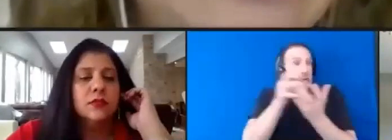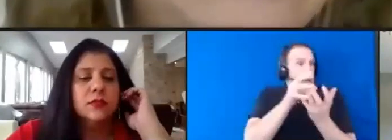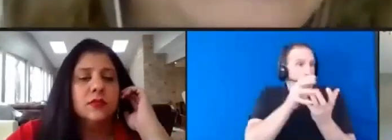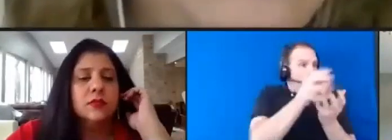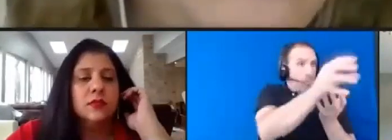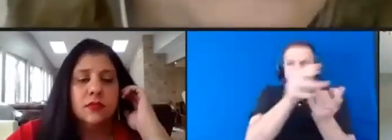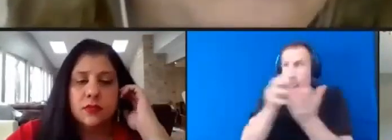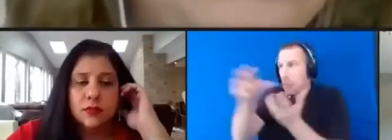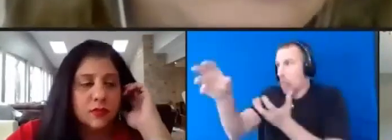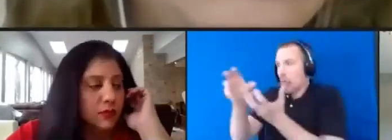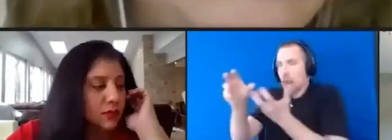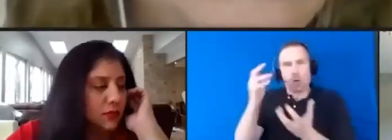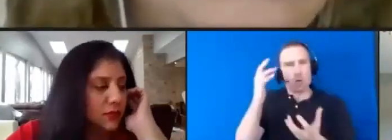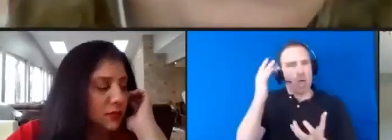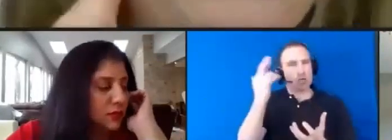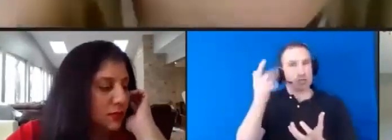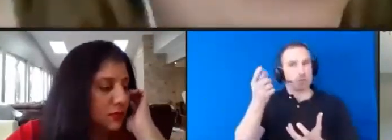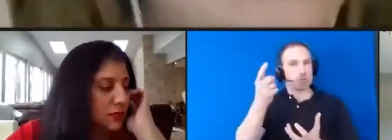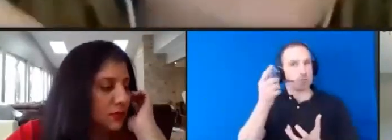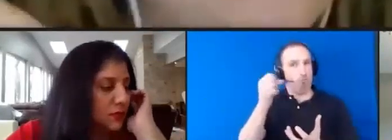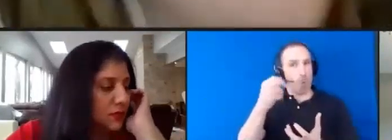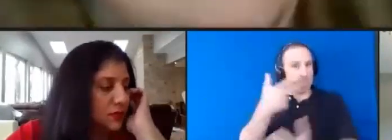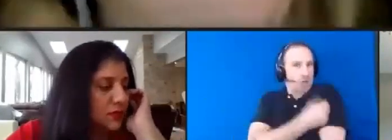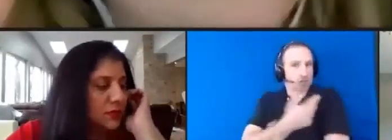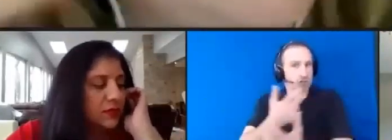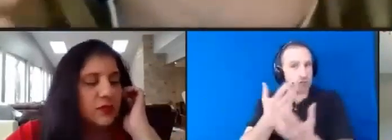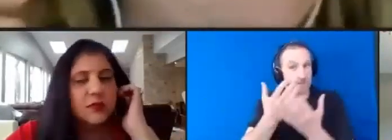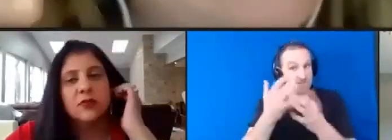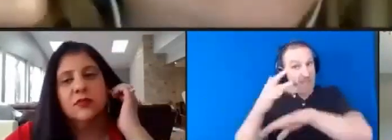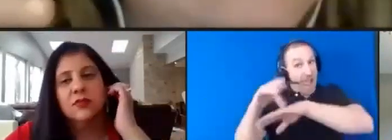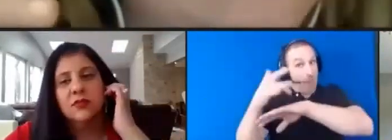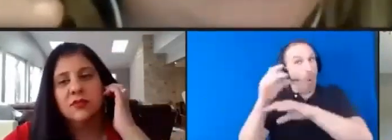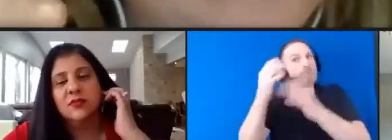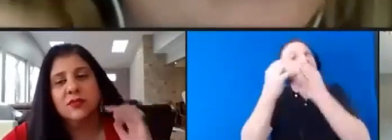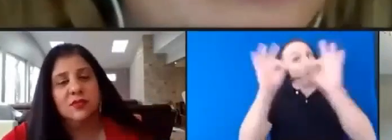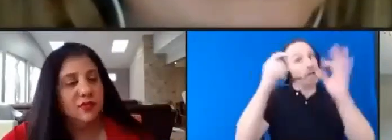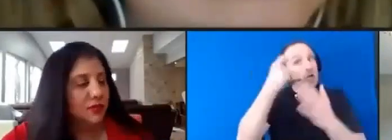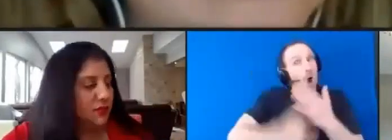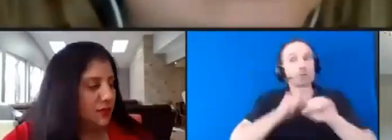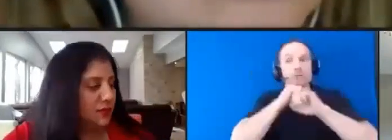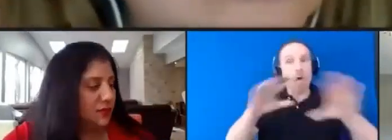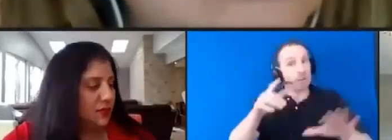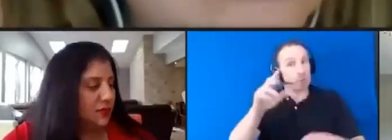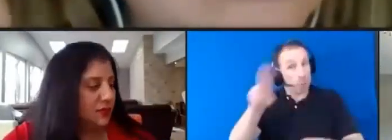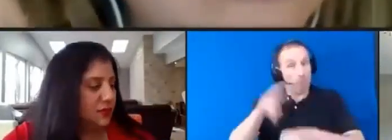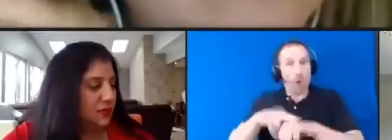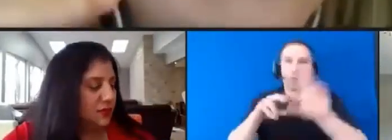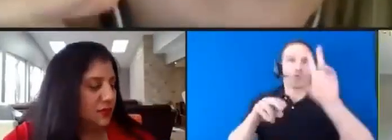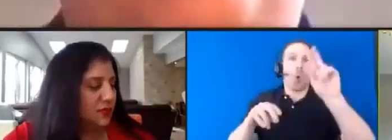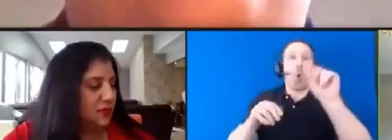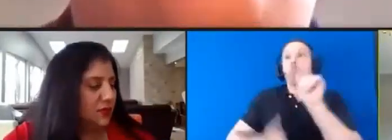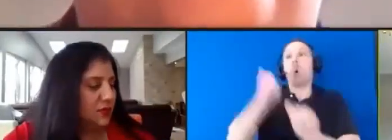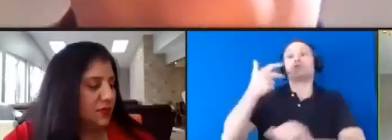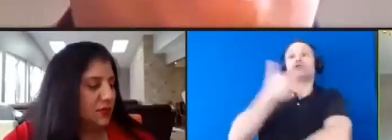yo tengo una pregunta de seguimiento de eso la razón por qué el gobierno federal está comprando las vacunas